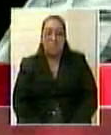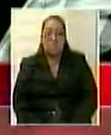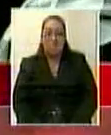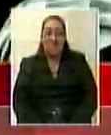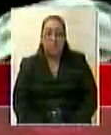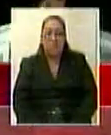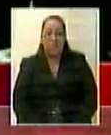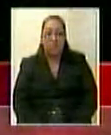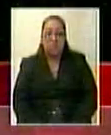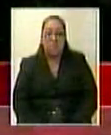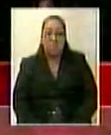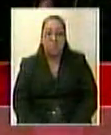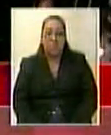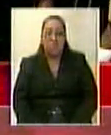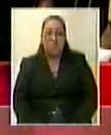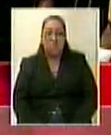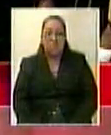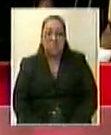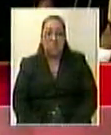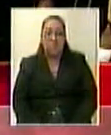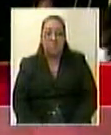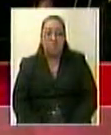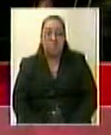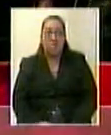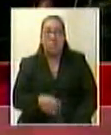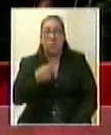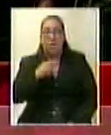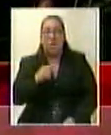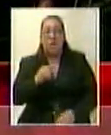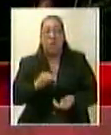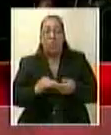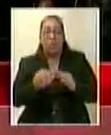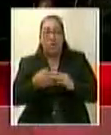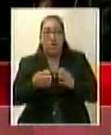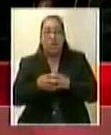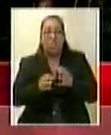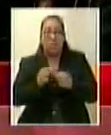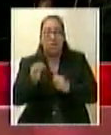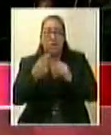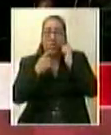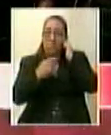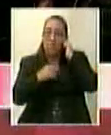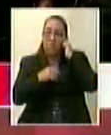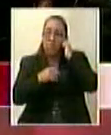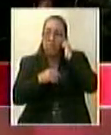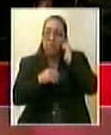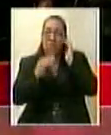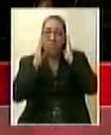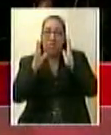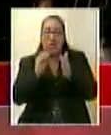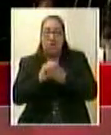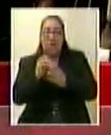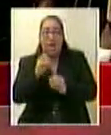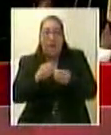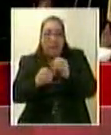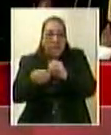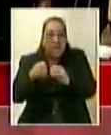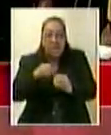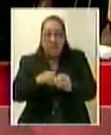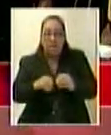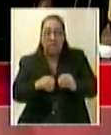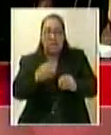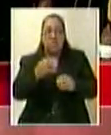es de que las mujeres de las comunidades rurales están abocado más en la artesanía